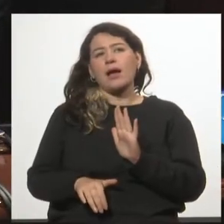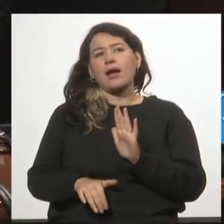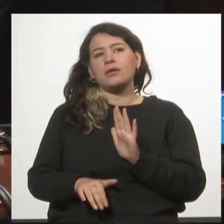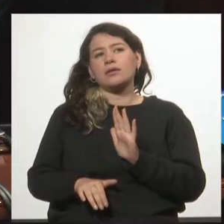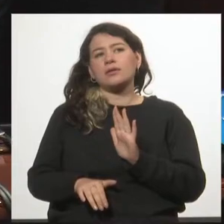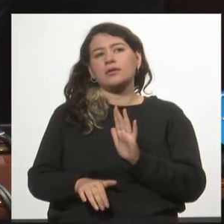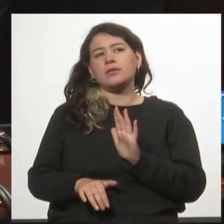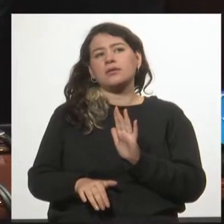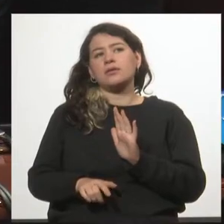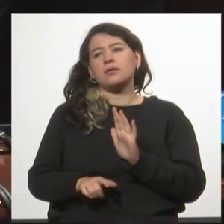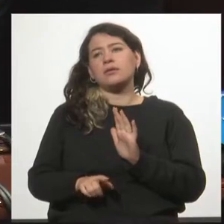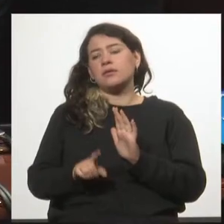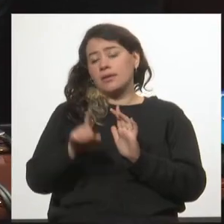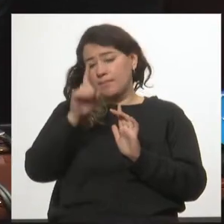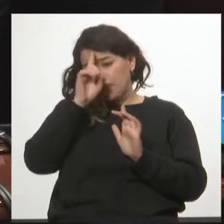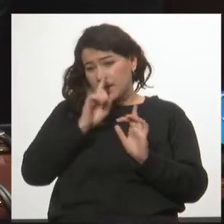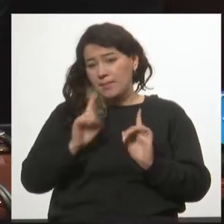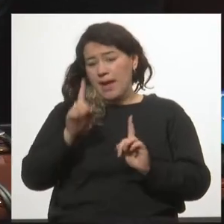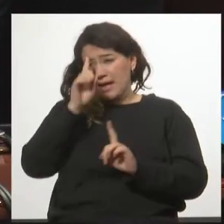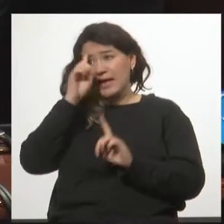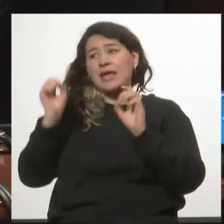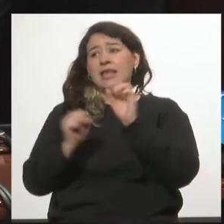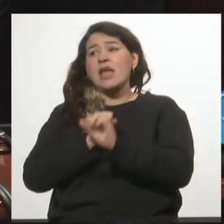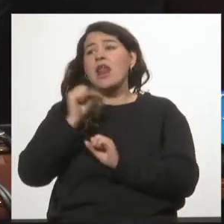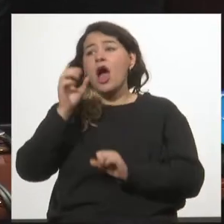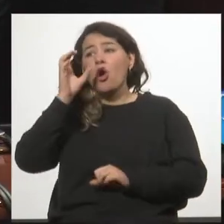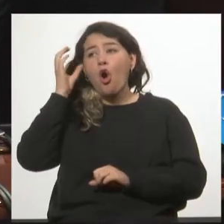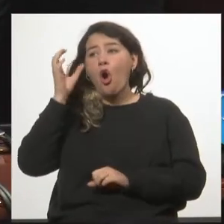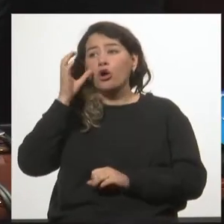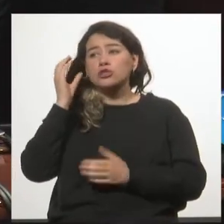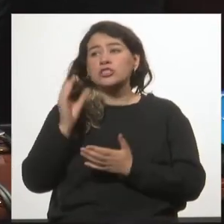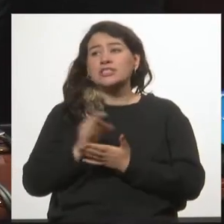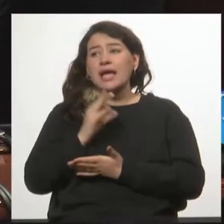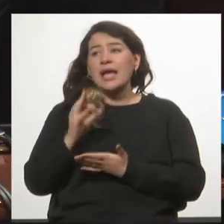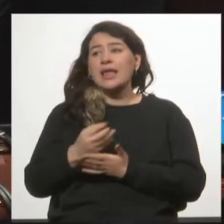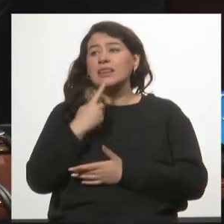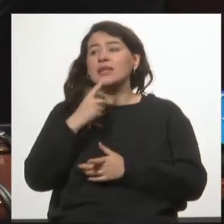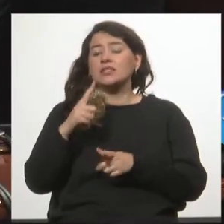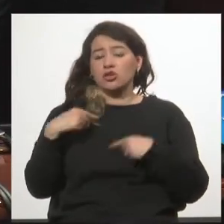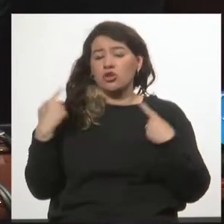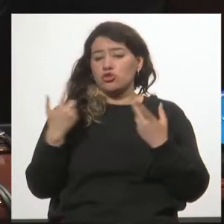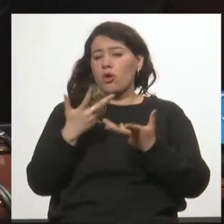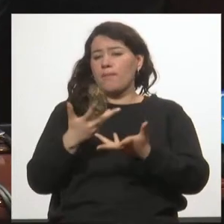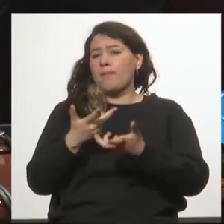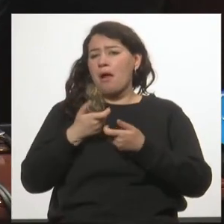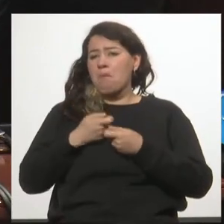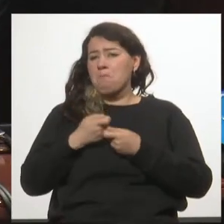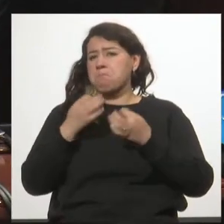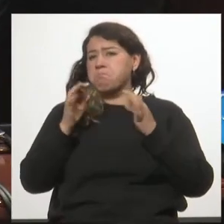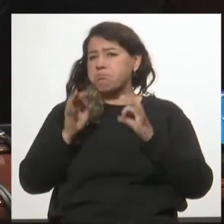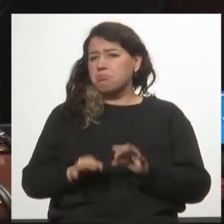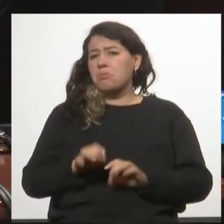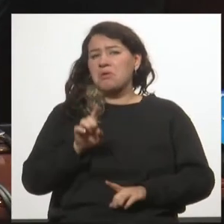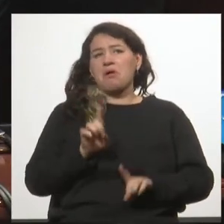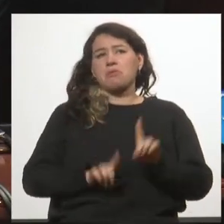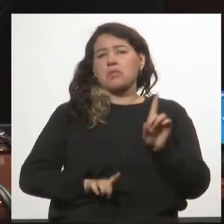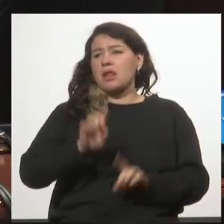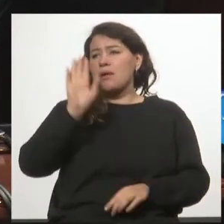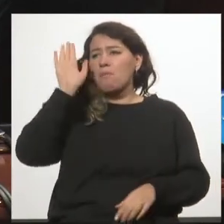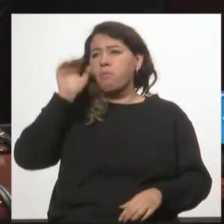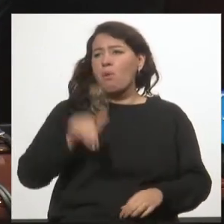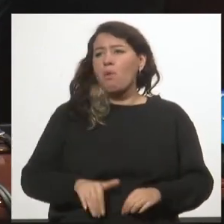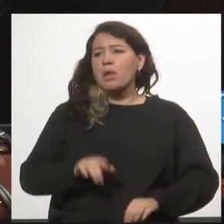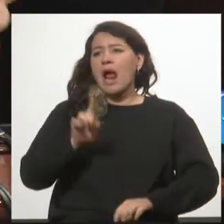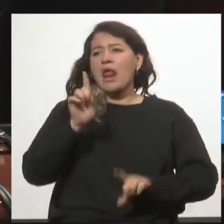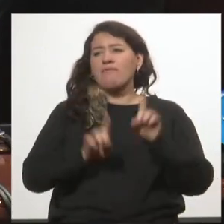la ingeniera como se decía tenemos un sólido respaldo jurídico porque la universidad de la república y la